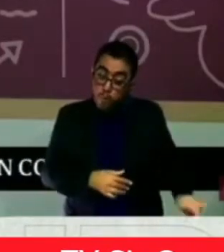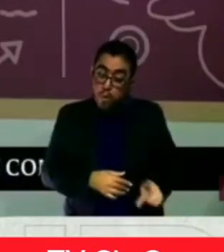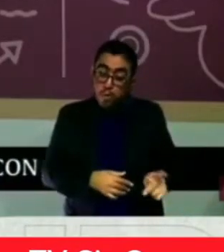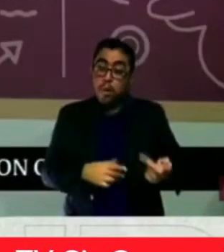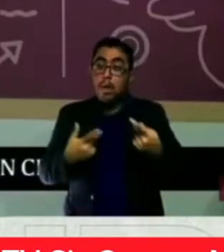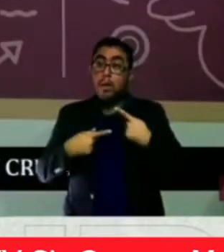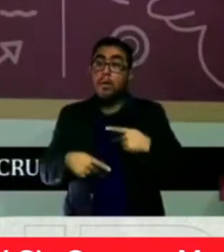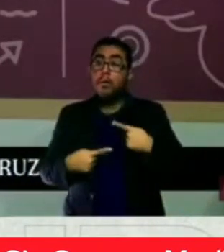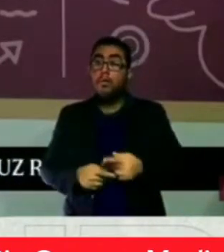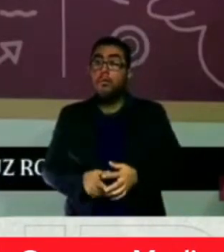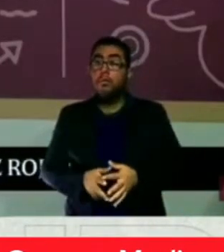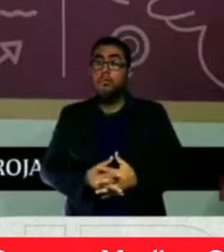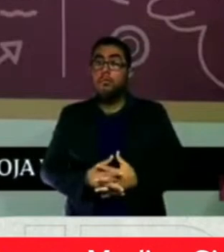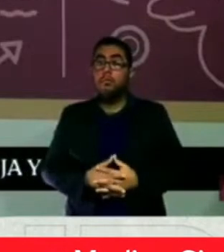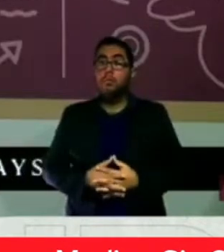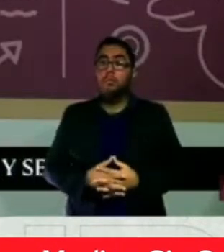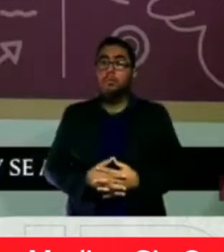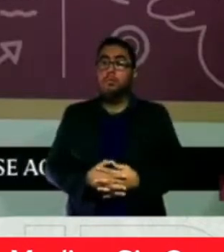no es